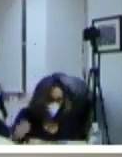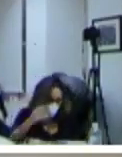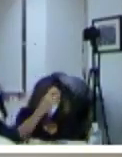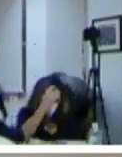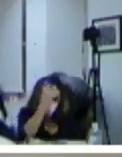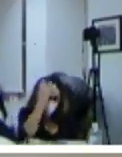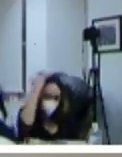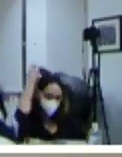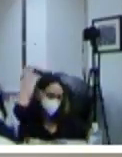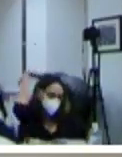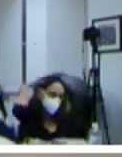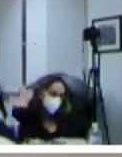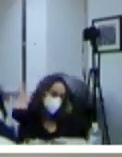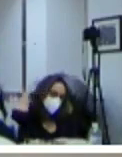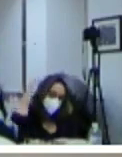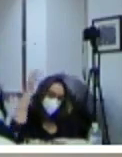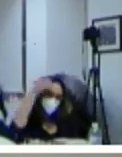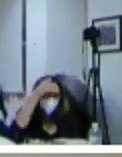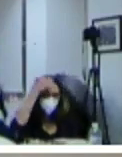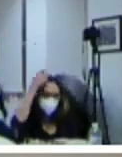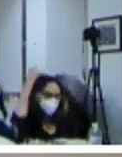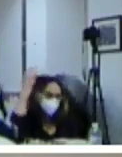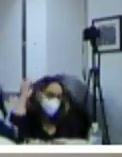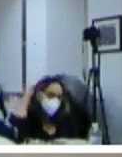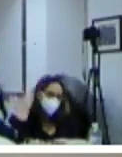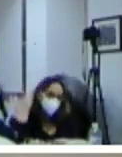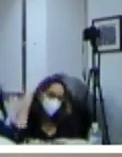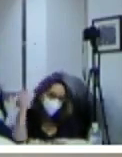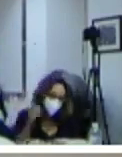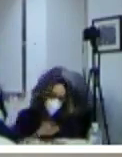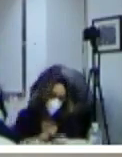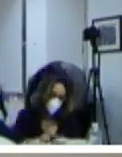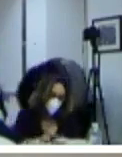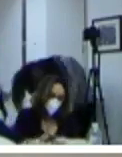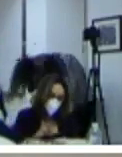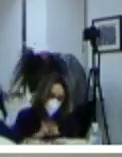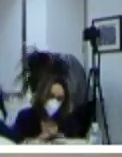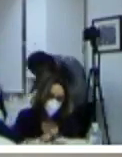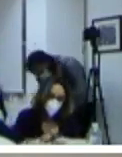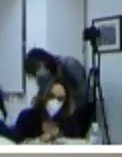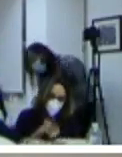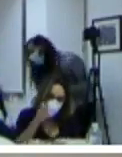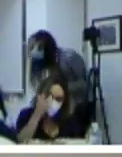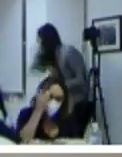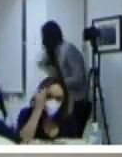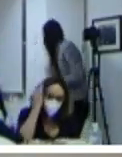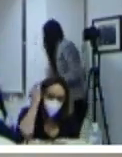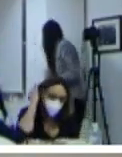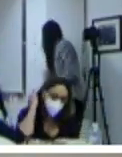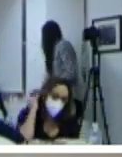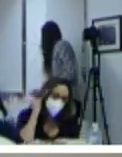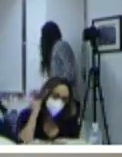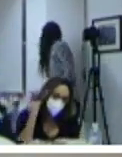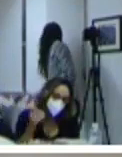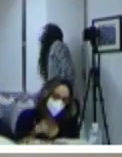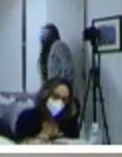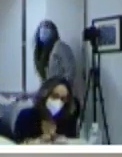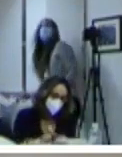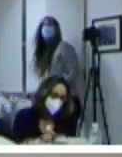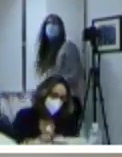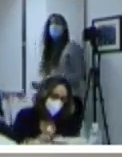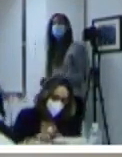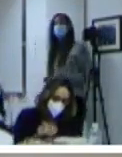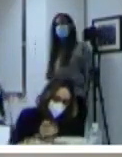Este presupuesto que nosotros establecimos para este año fiscal, que estamos solos, o sea, básicamente se levanta de la tarifa